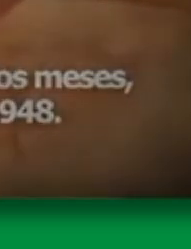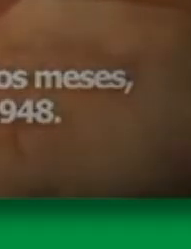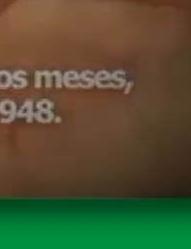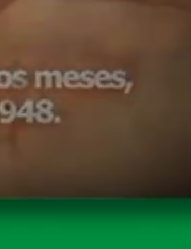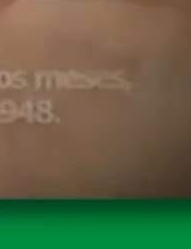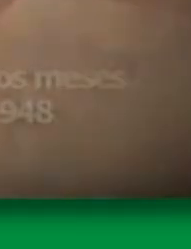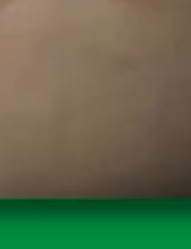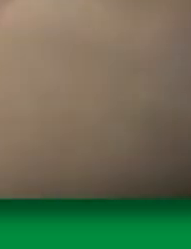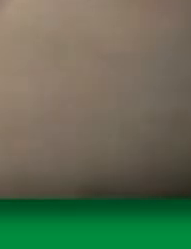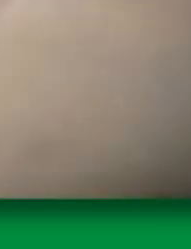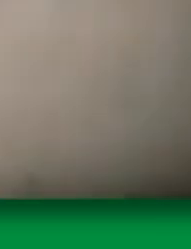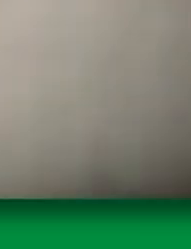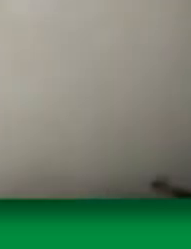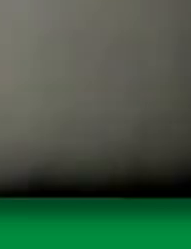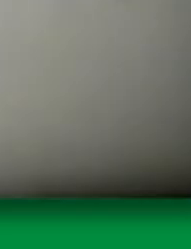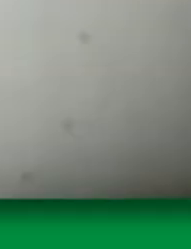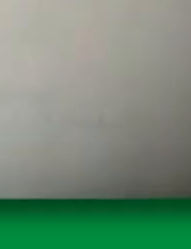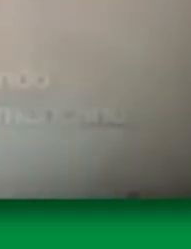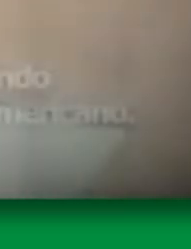en 1958.